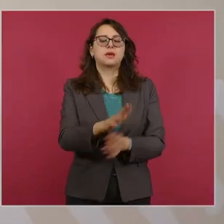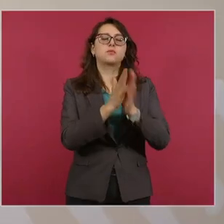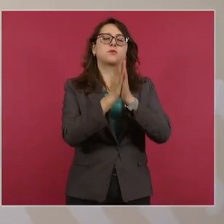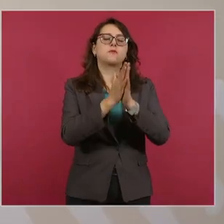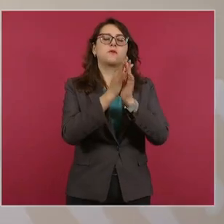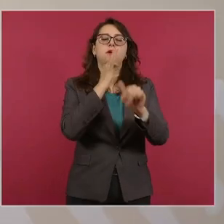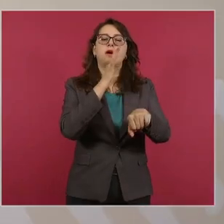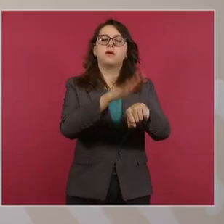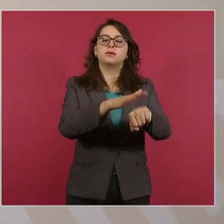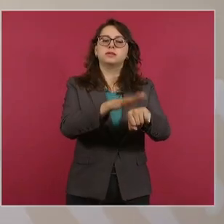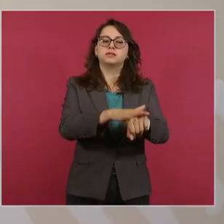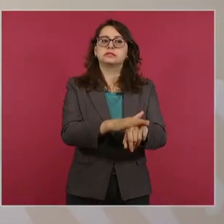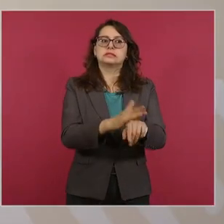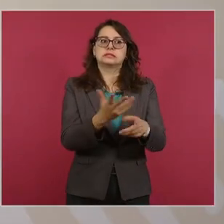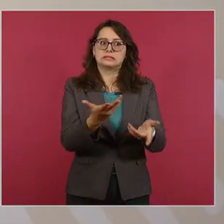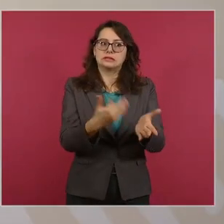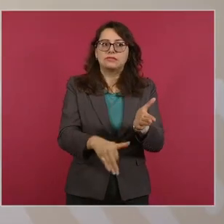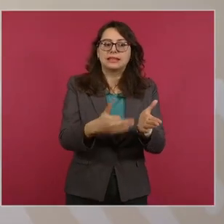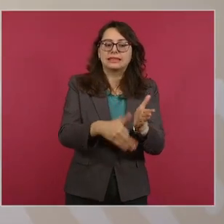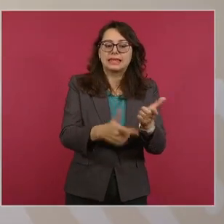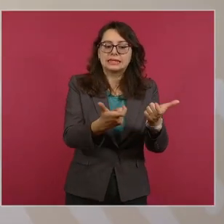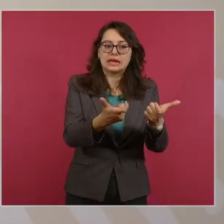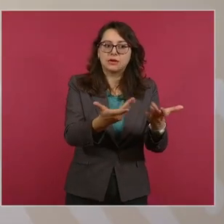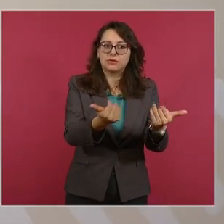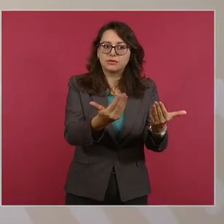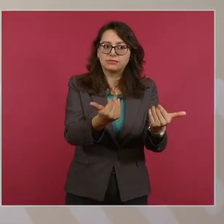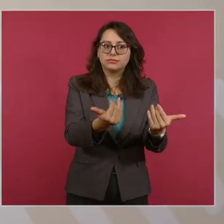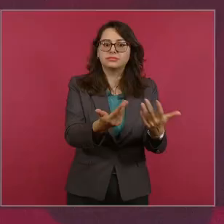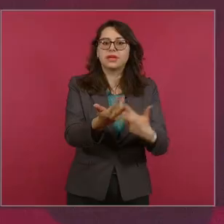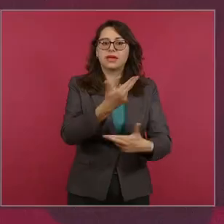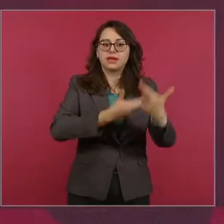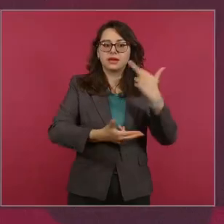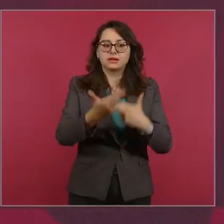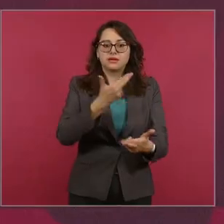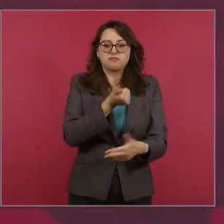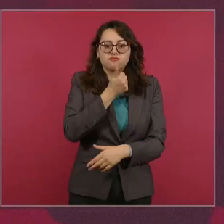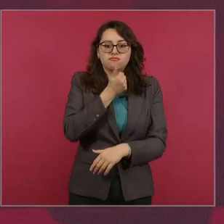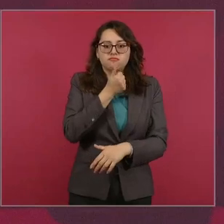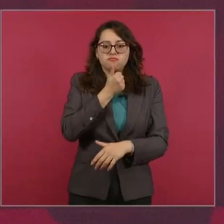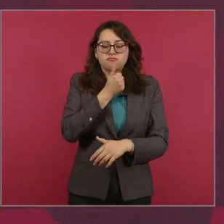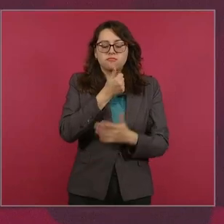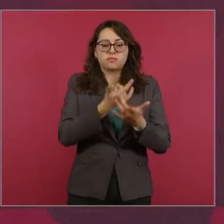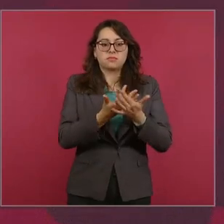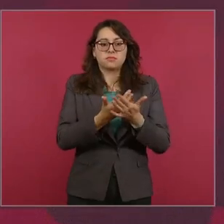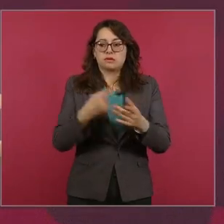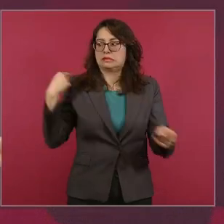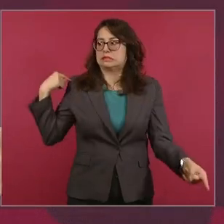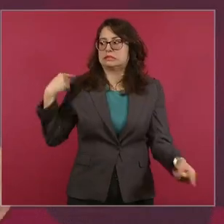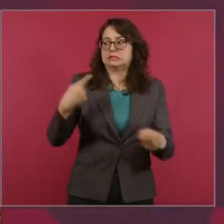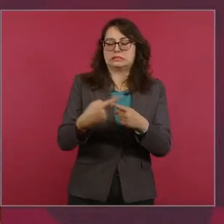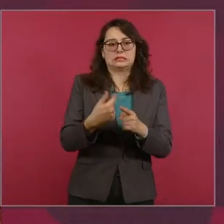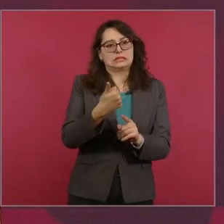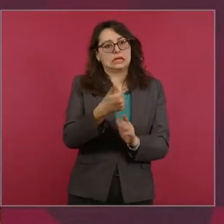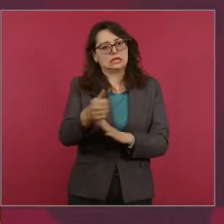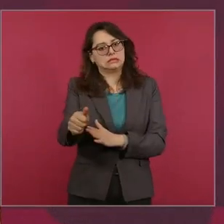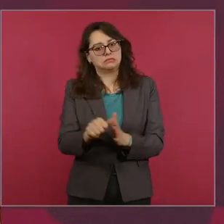México que nos falta ese dinero que no ha llegado, que ya van como seis meses,